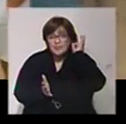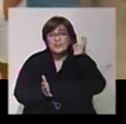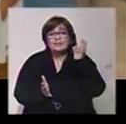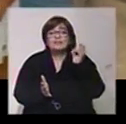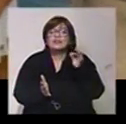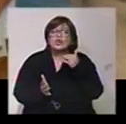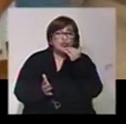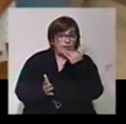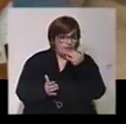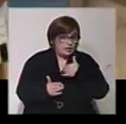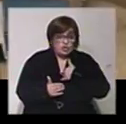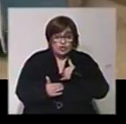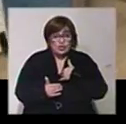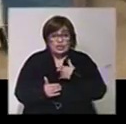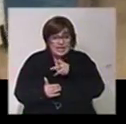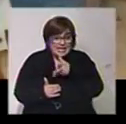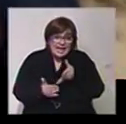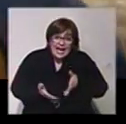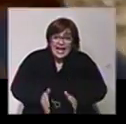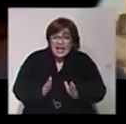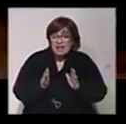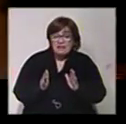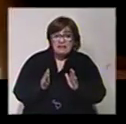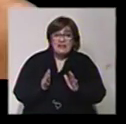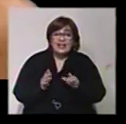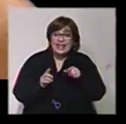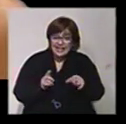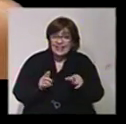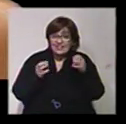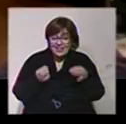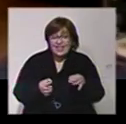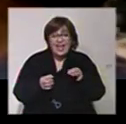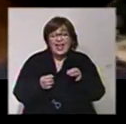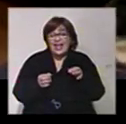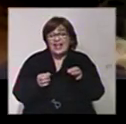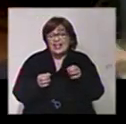Yo no sabía que él había tenido esa hija. Y él, de hecho, esta entrevista termina